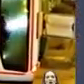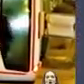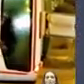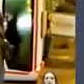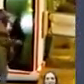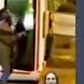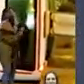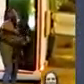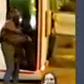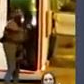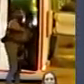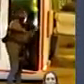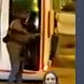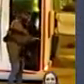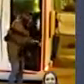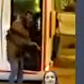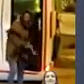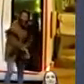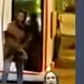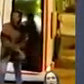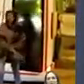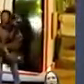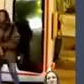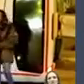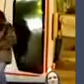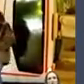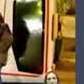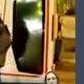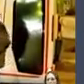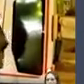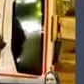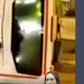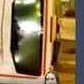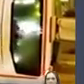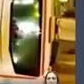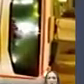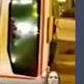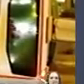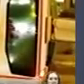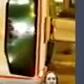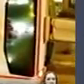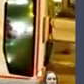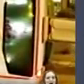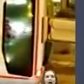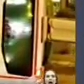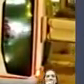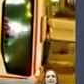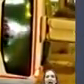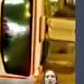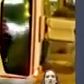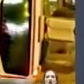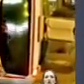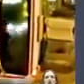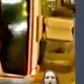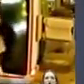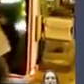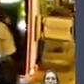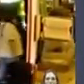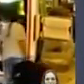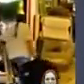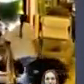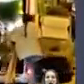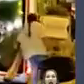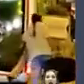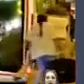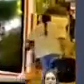de fútbol de menores de edad que venía a realizar un torneo deportivo aquí a la capital antioqueña y pues colisionó con uno de los separadores